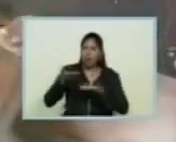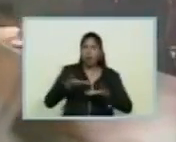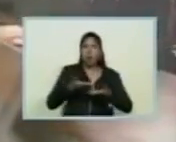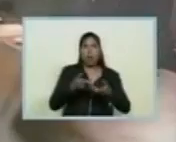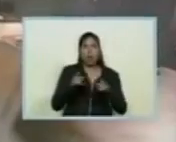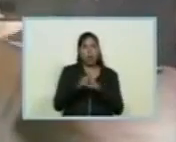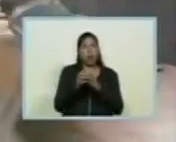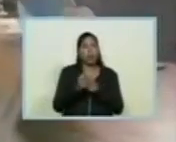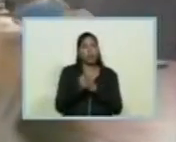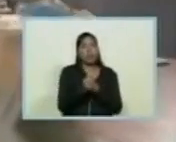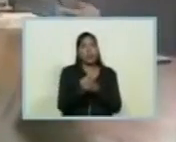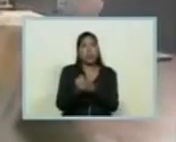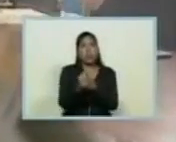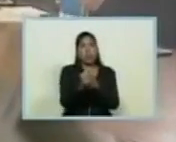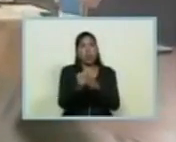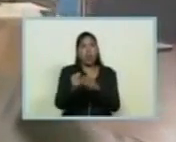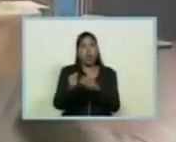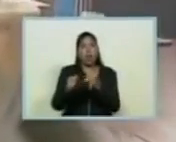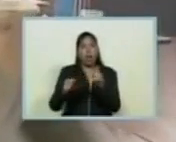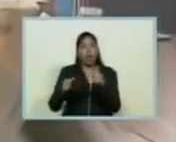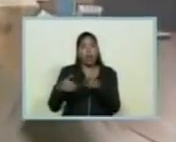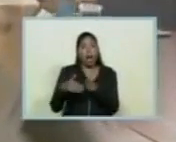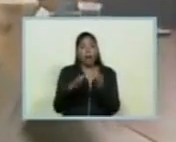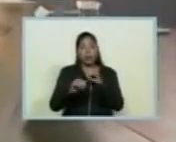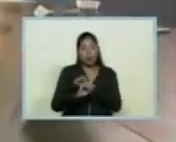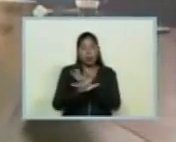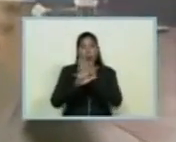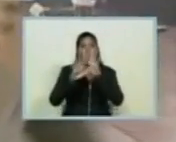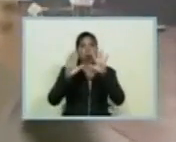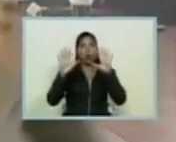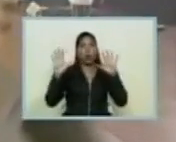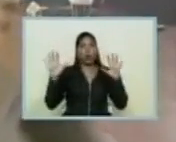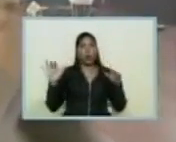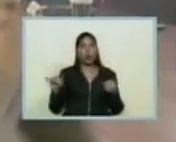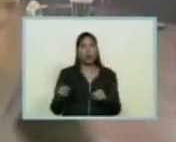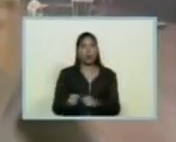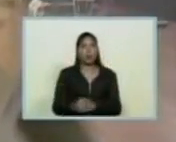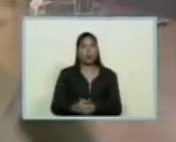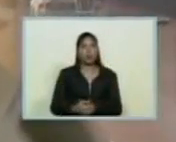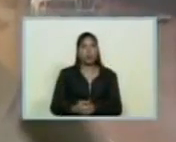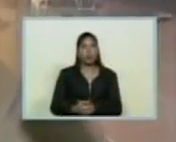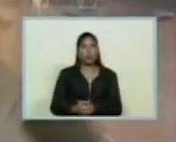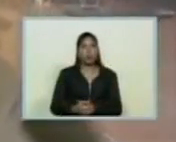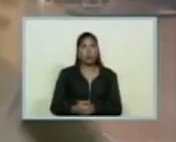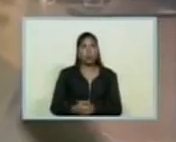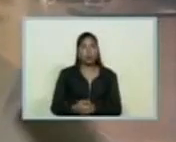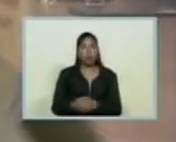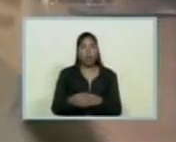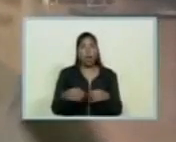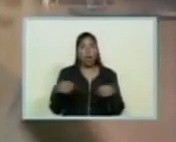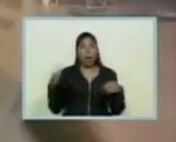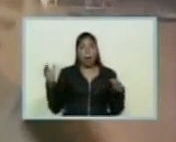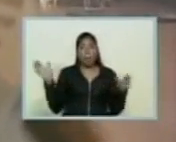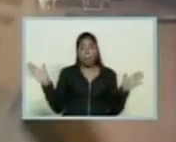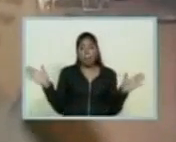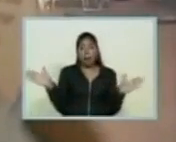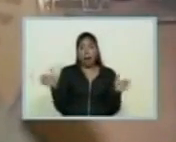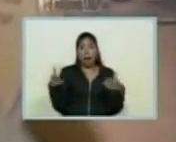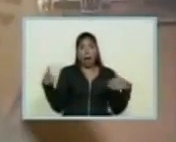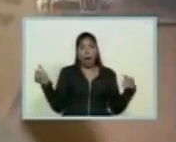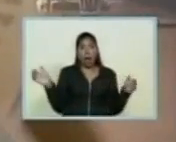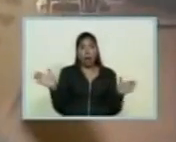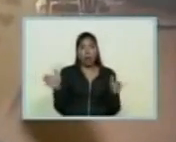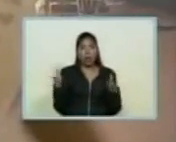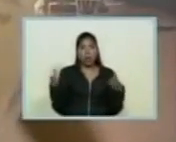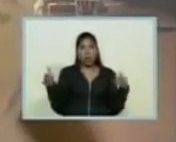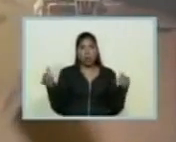guíen para que me alumbren el camino y que pongan en sus manos para que no tropiecen mis pies en el